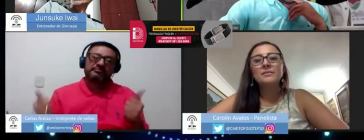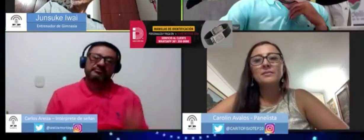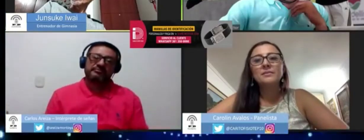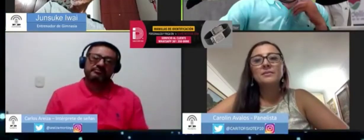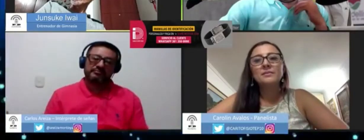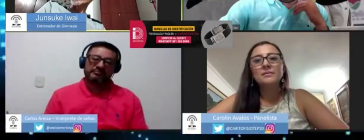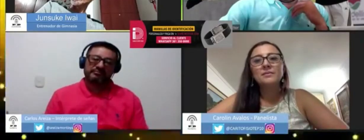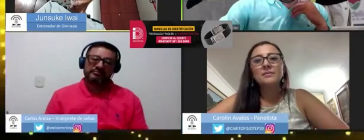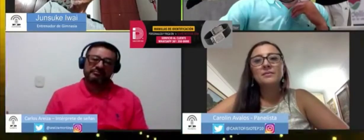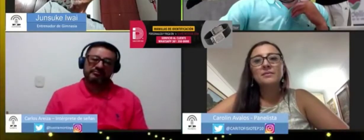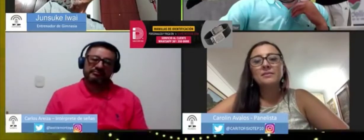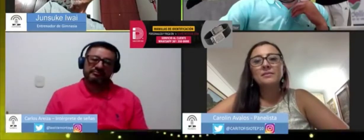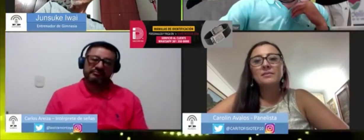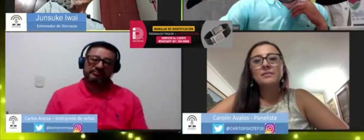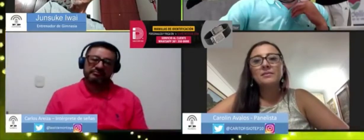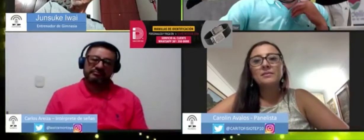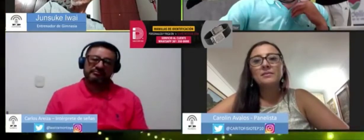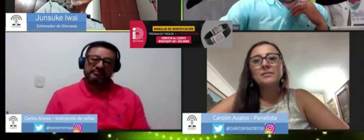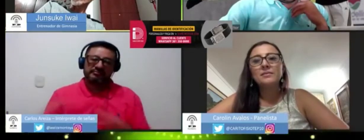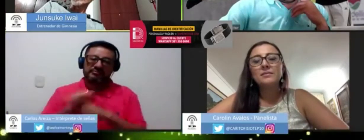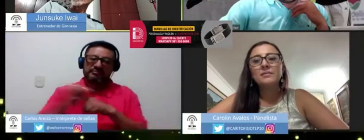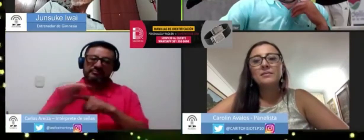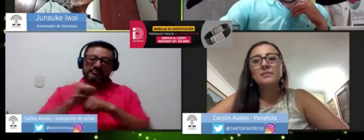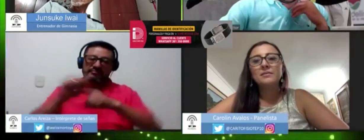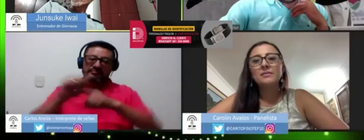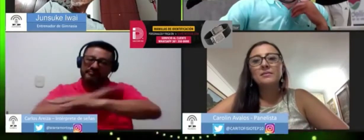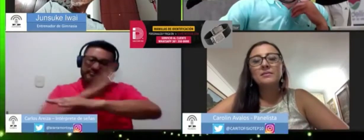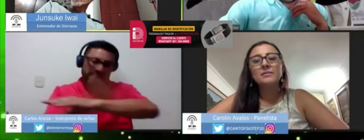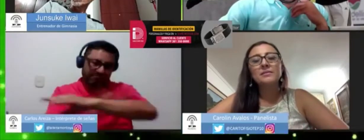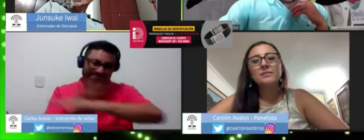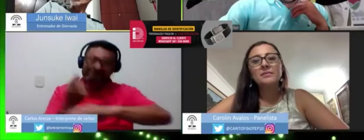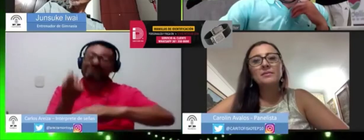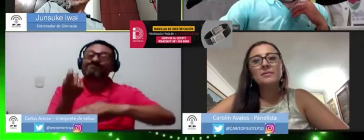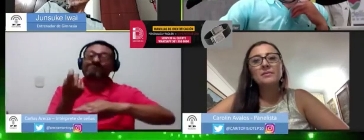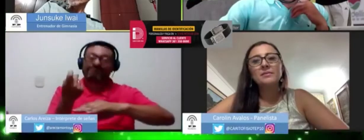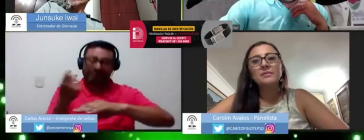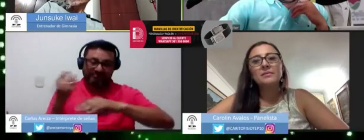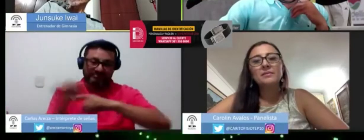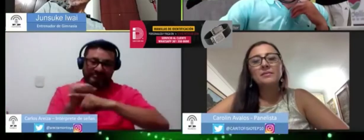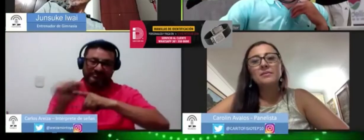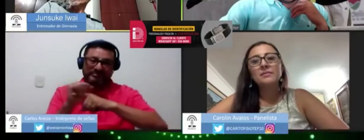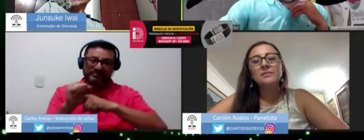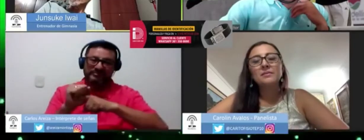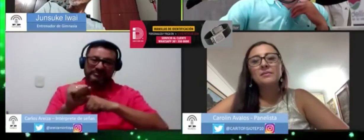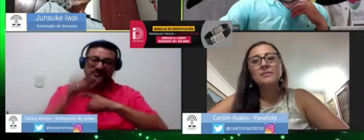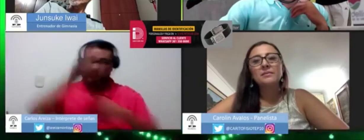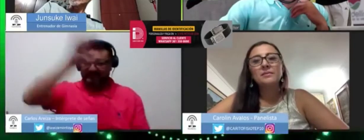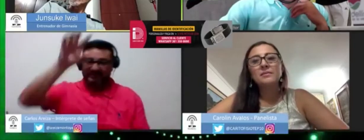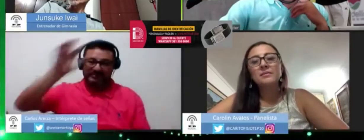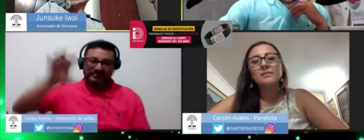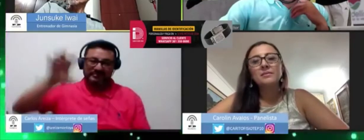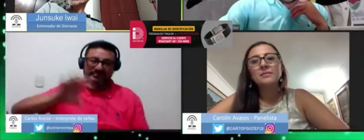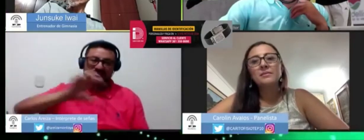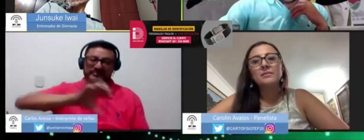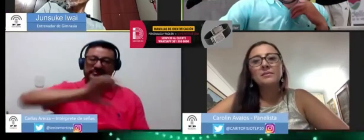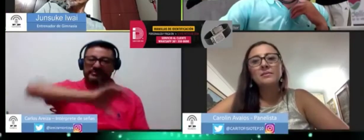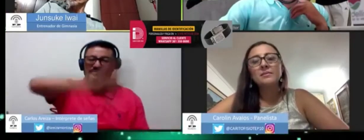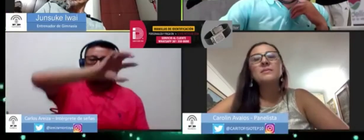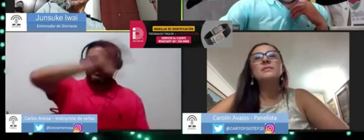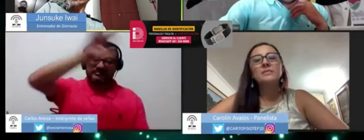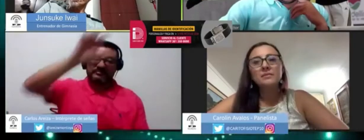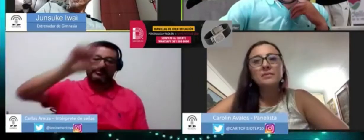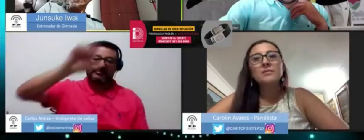No está entrenando como tan fuerte todos los países que tienen el caso de femenino.